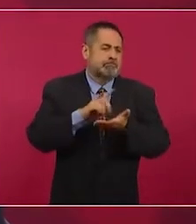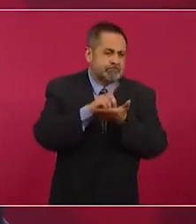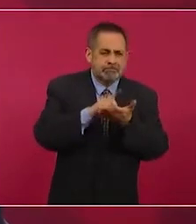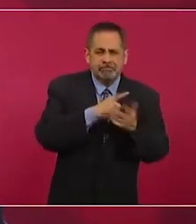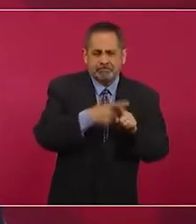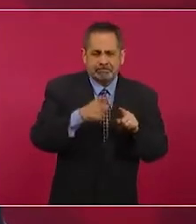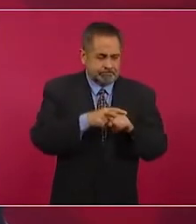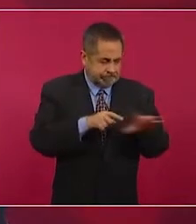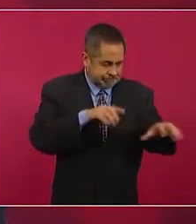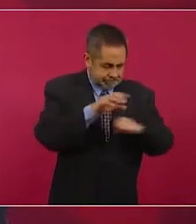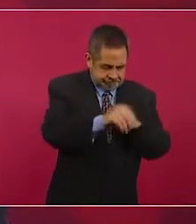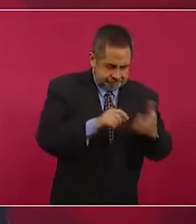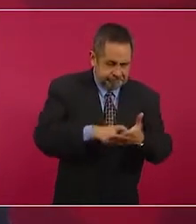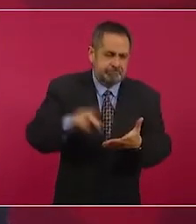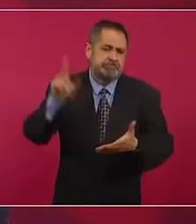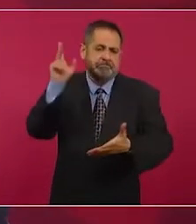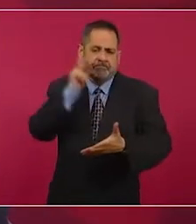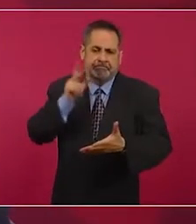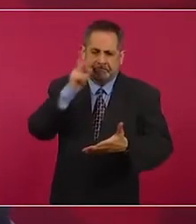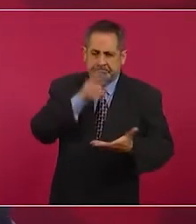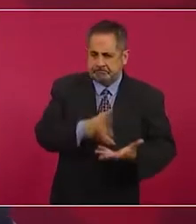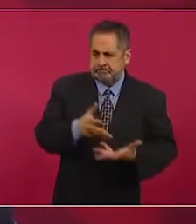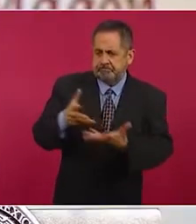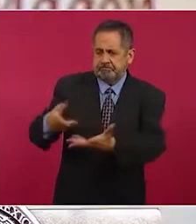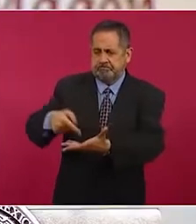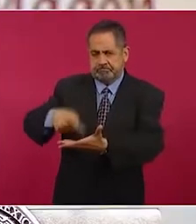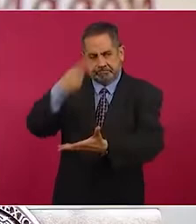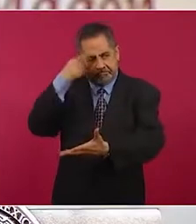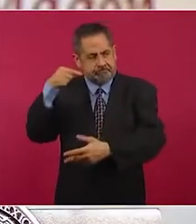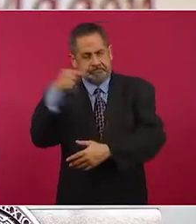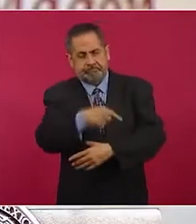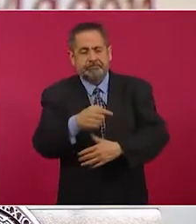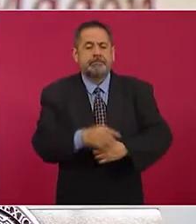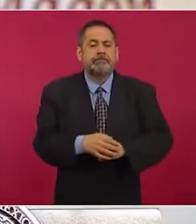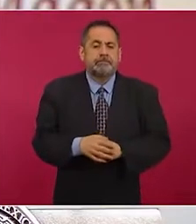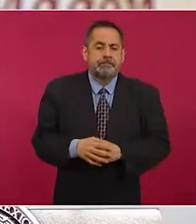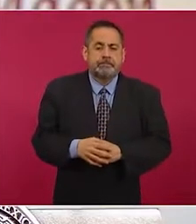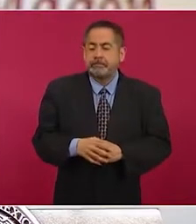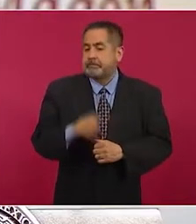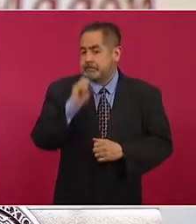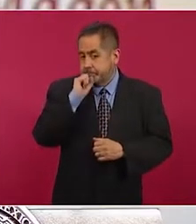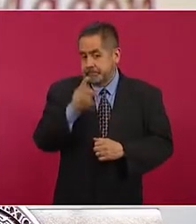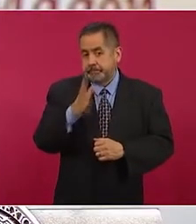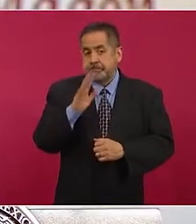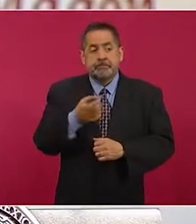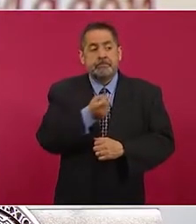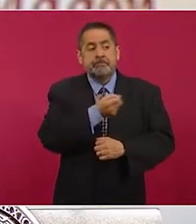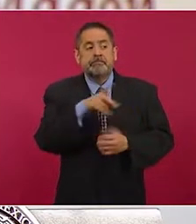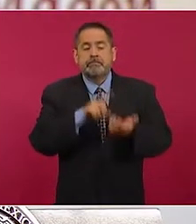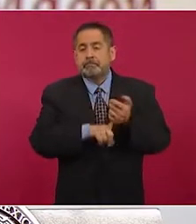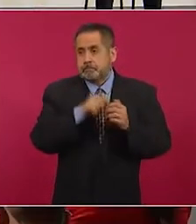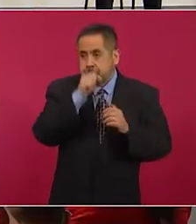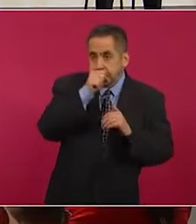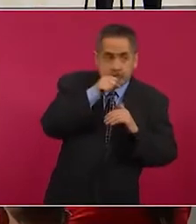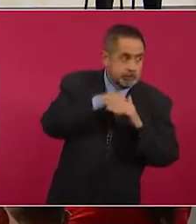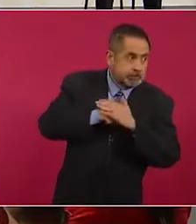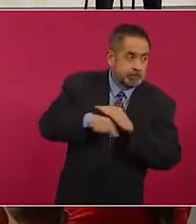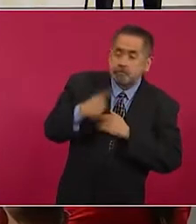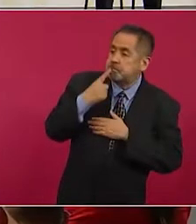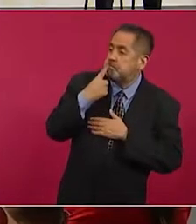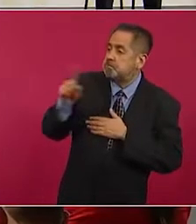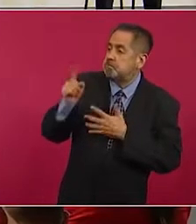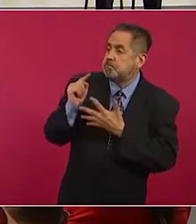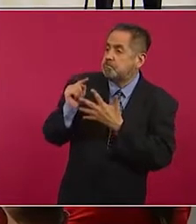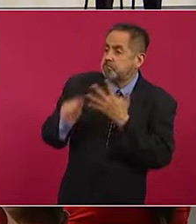que abonan a la investigación criminal. También señalar que se recibieron denuncias anónimas por las cuales